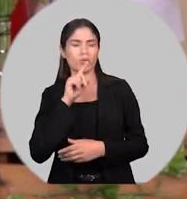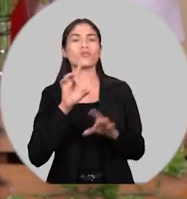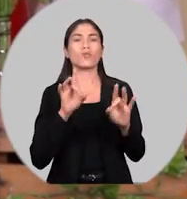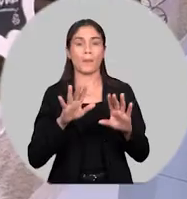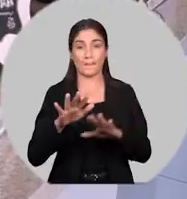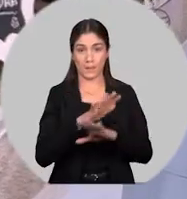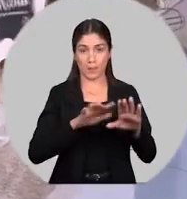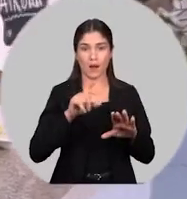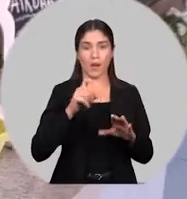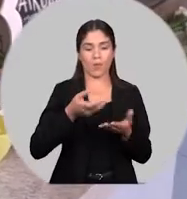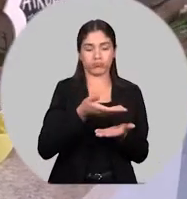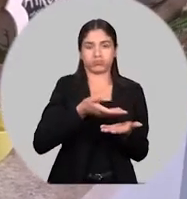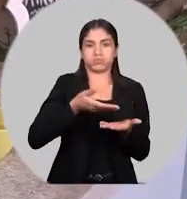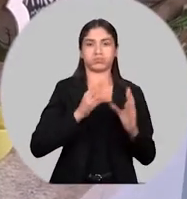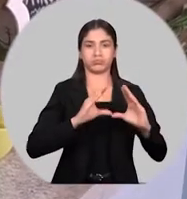cortada y espesa.